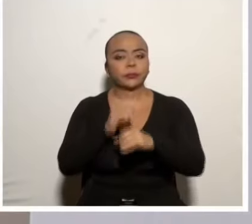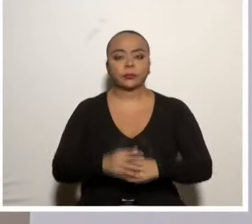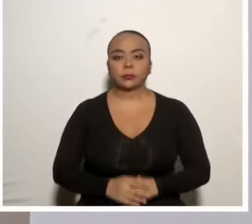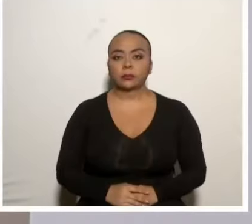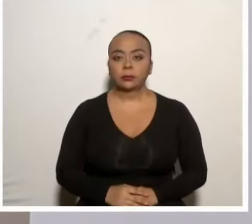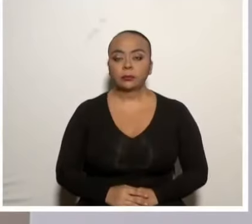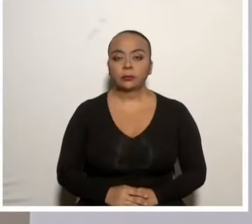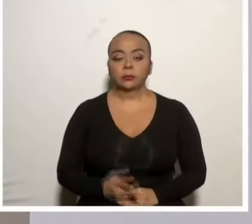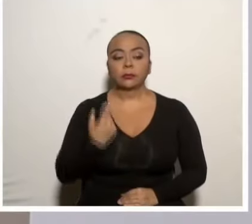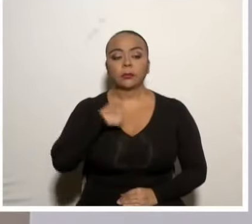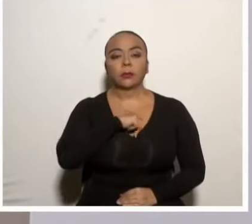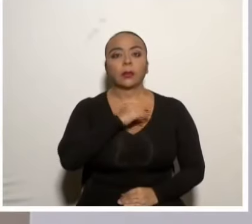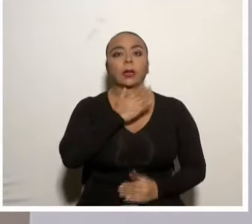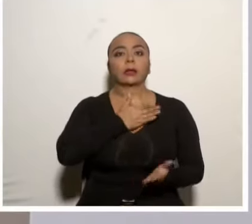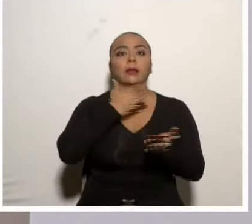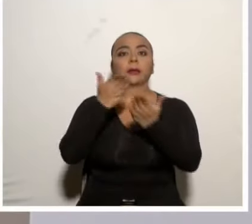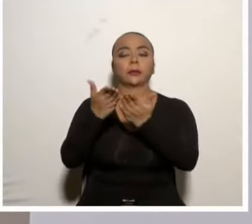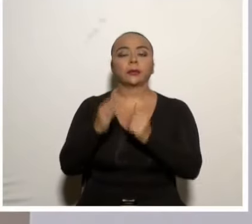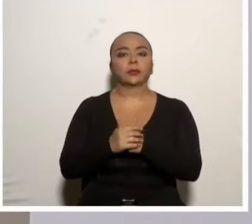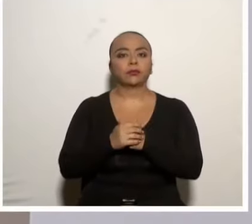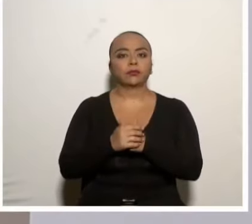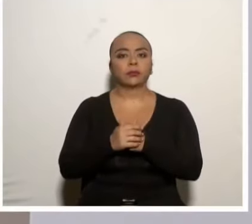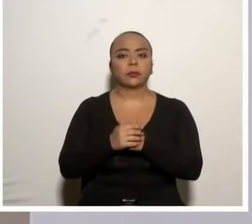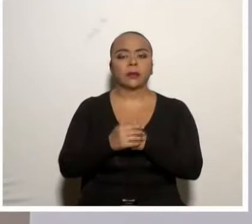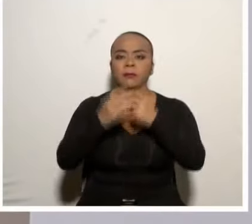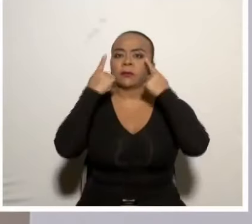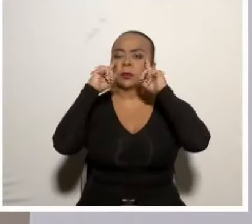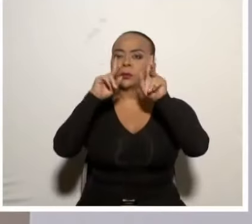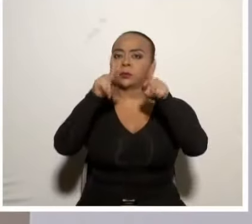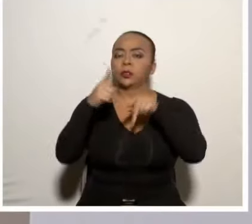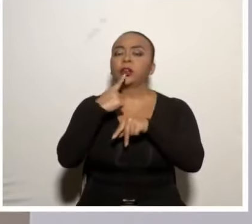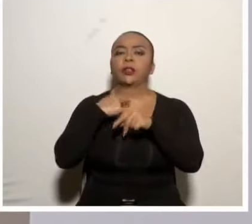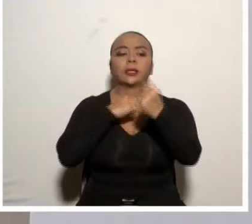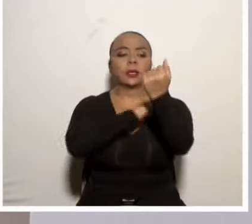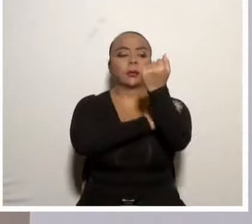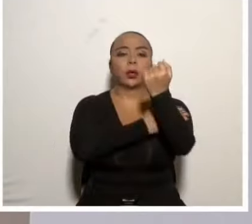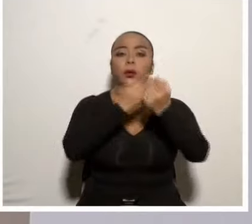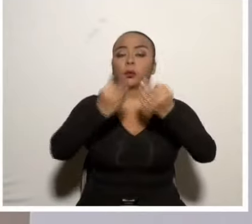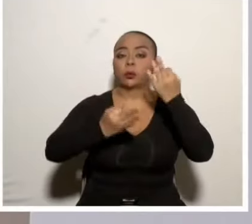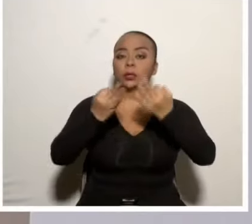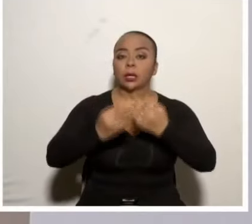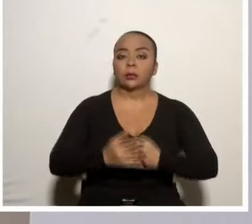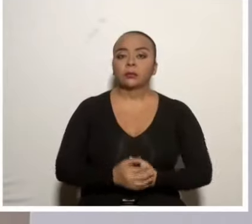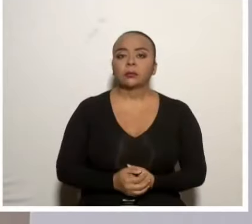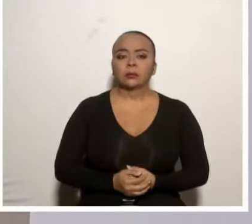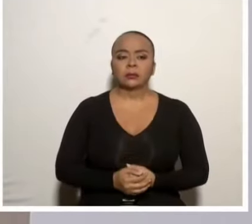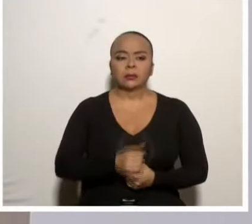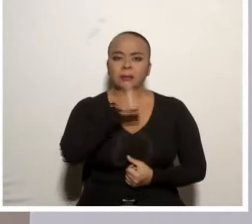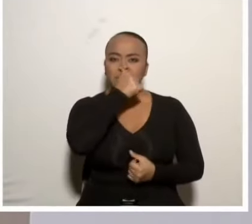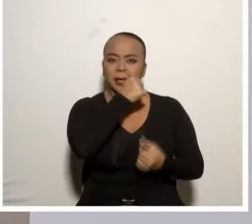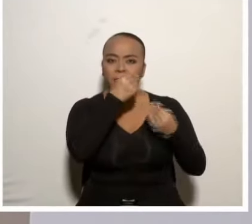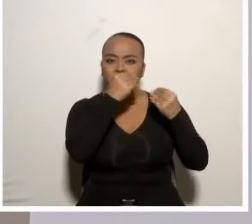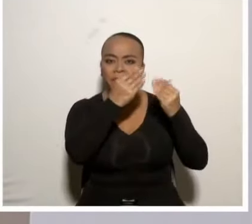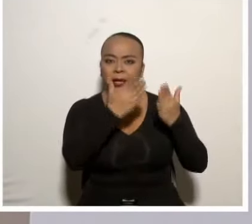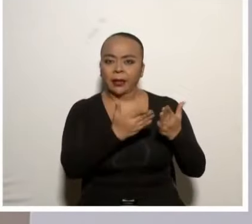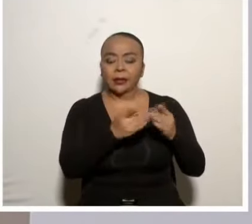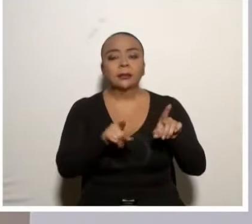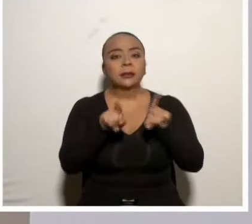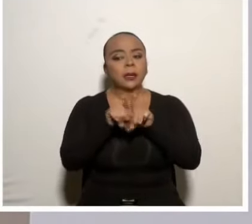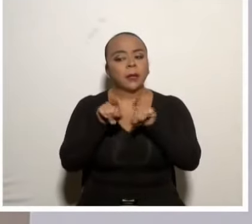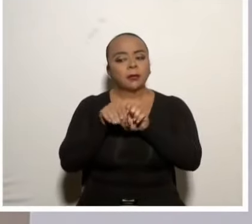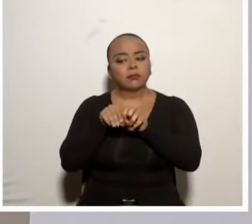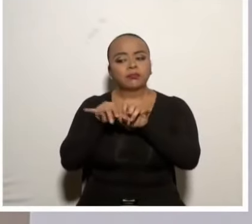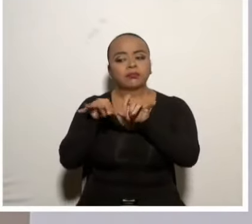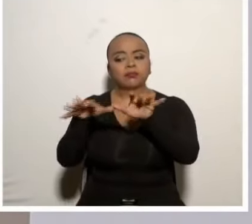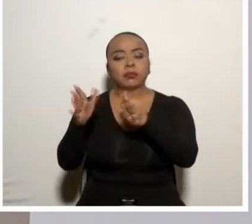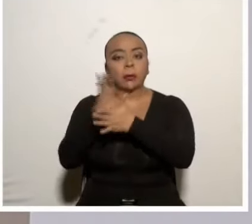incluso llevamos a reconocidas personas que nos dicen en el Poder Judicial que son narcotraficantes, que también ha permeado en el